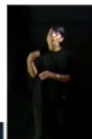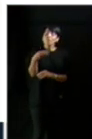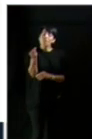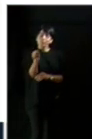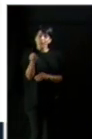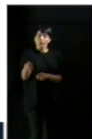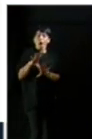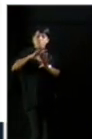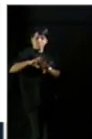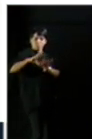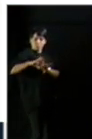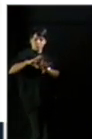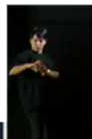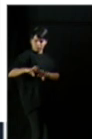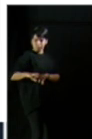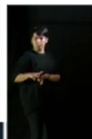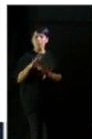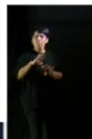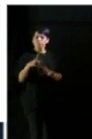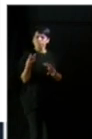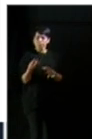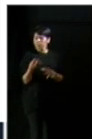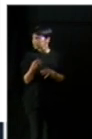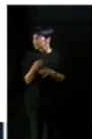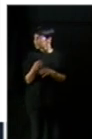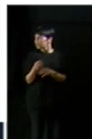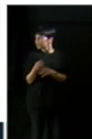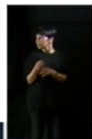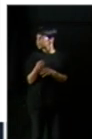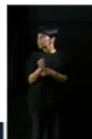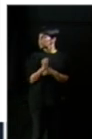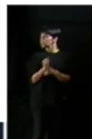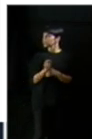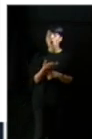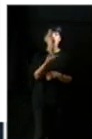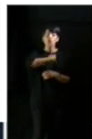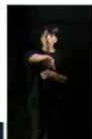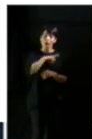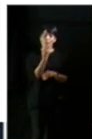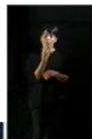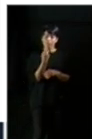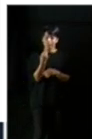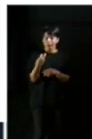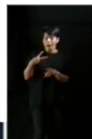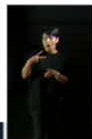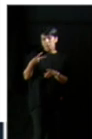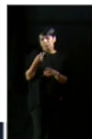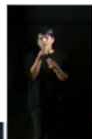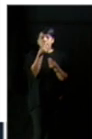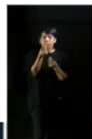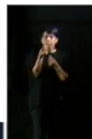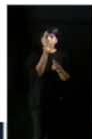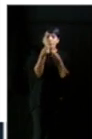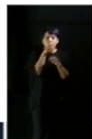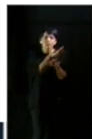lo primero que podemos hacer para no tener que enseñárselo más de la cuenta es evitar infectar nos evitar que